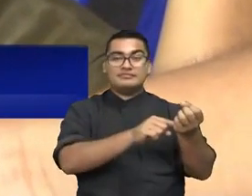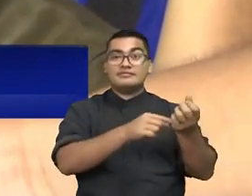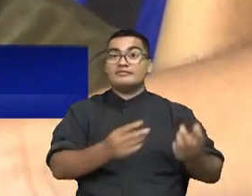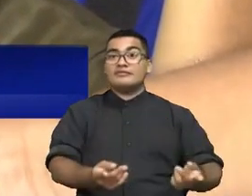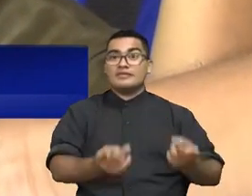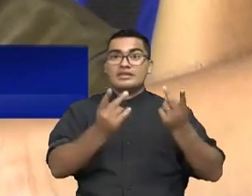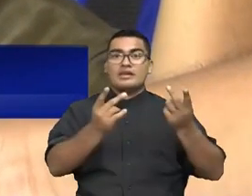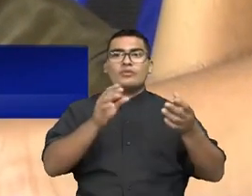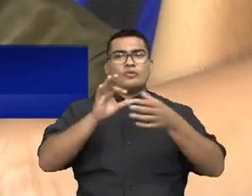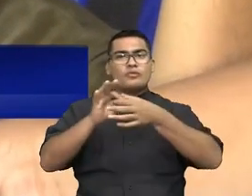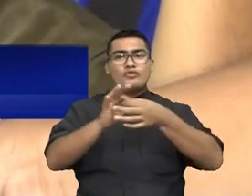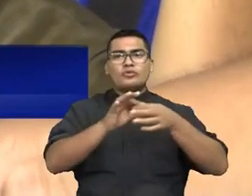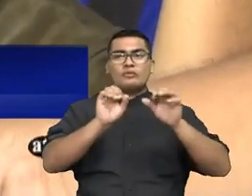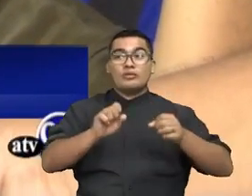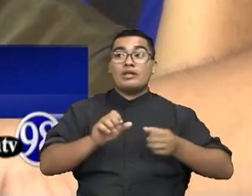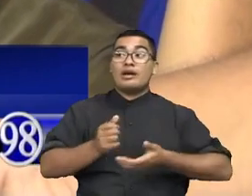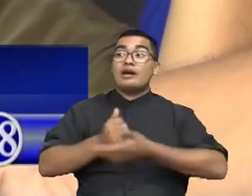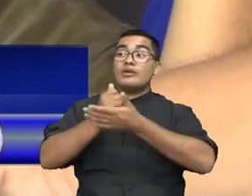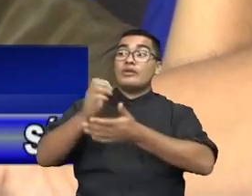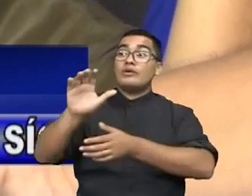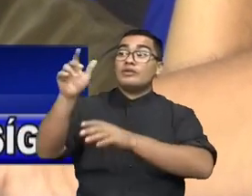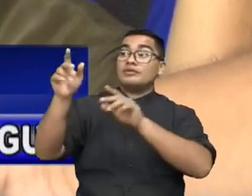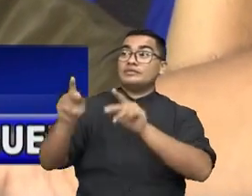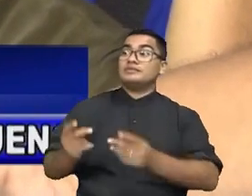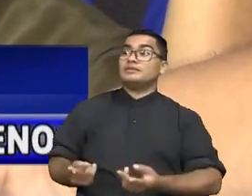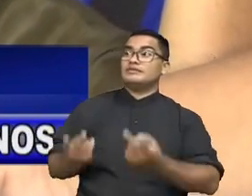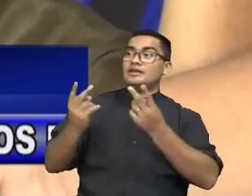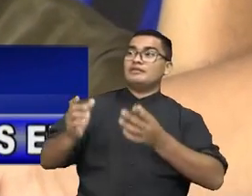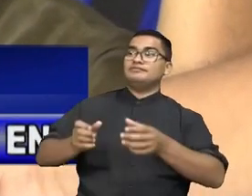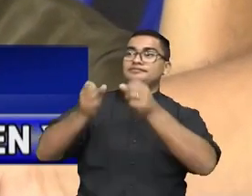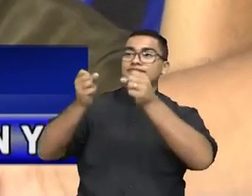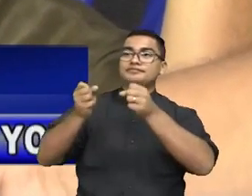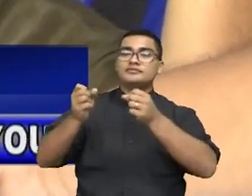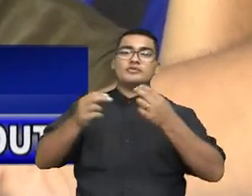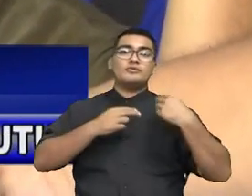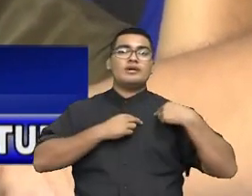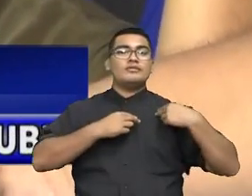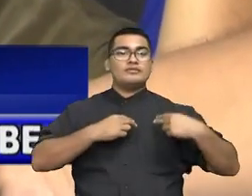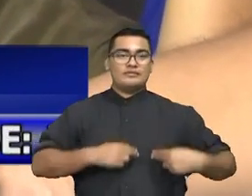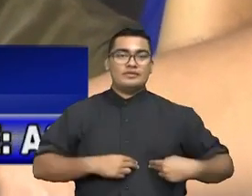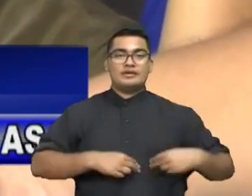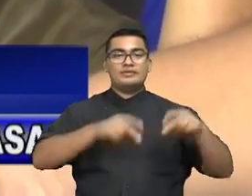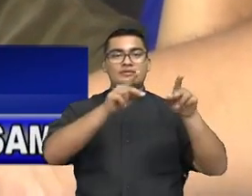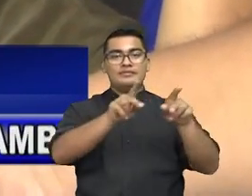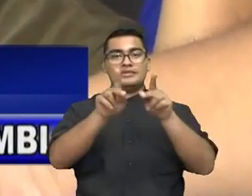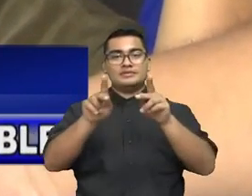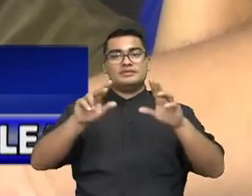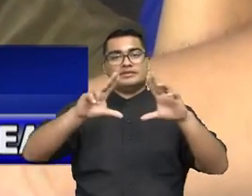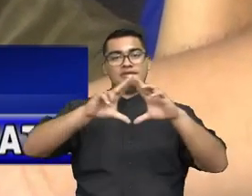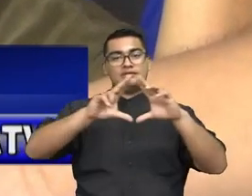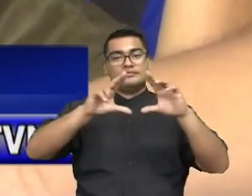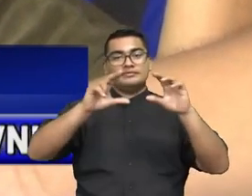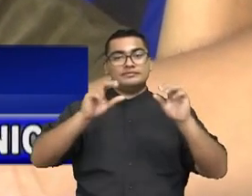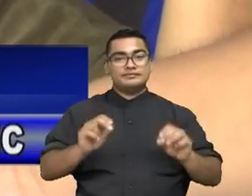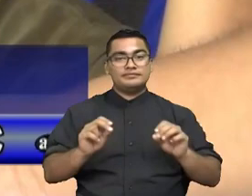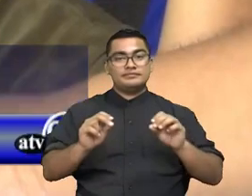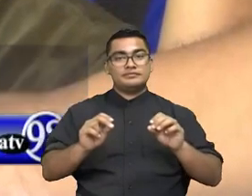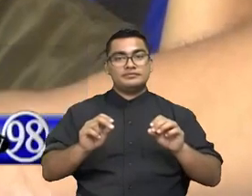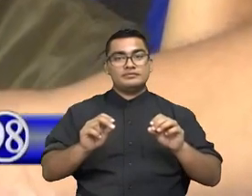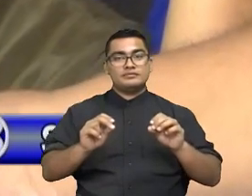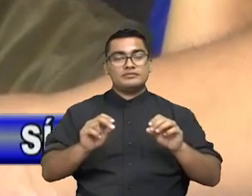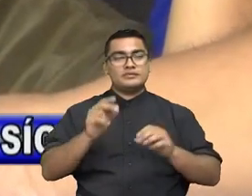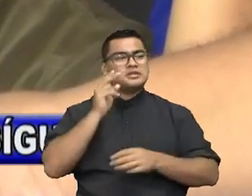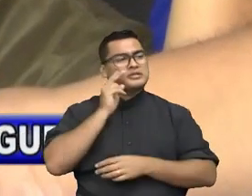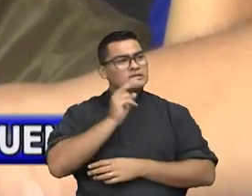podemos hacer la diferencia en salvar una vida. Entonces, esto es un gesto humano de todo nicaragüense, porque vemos los